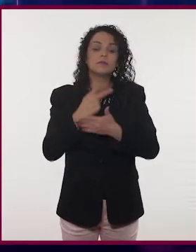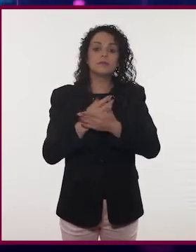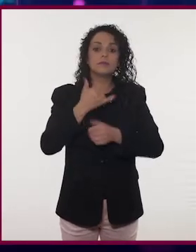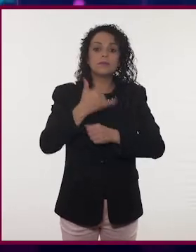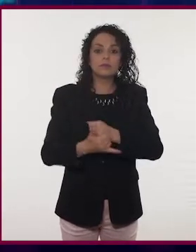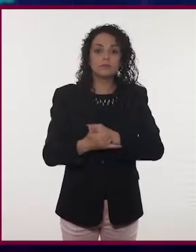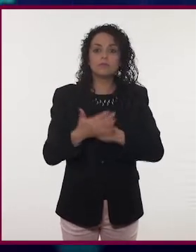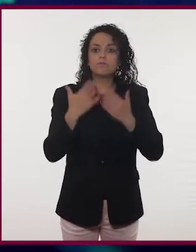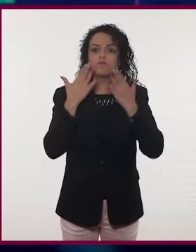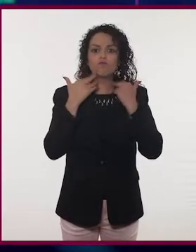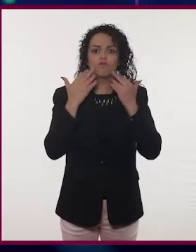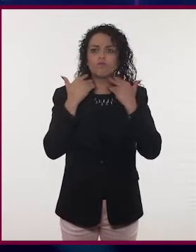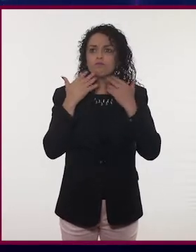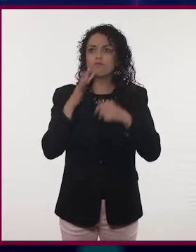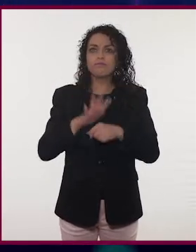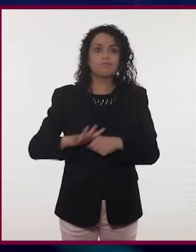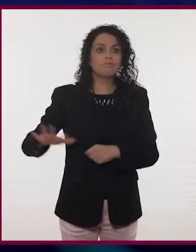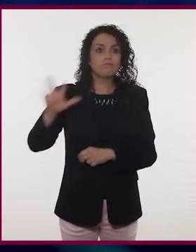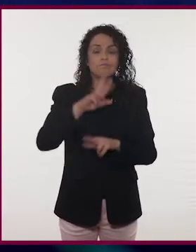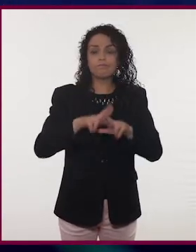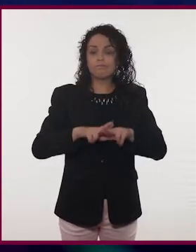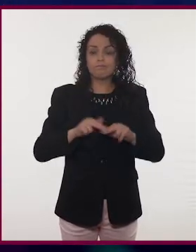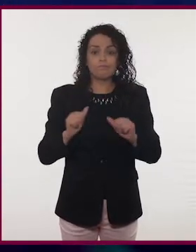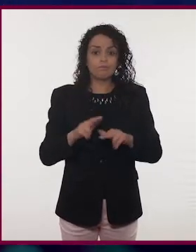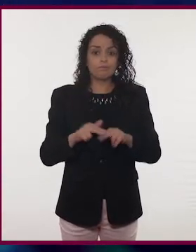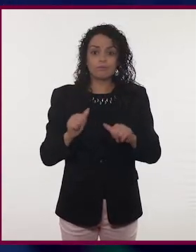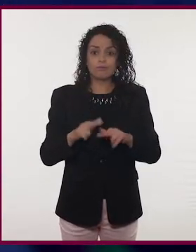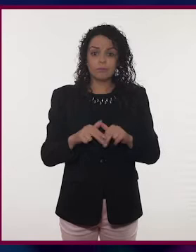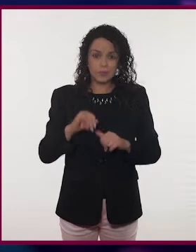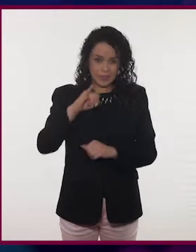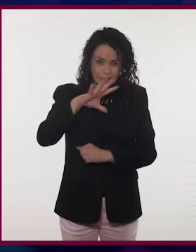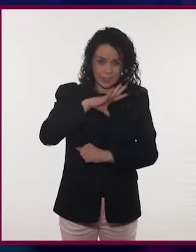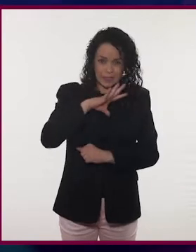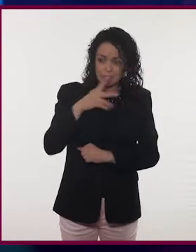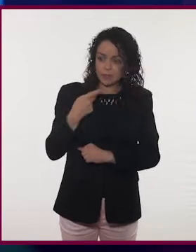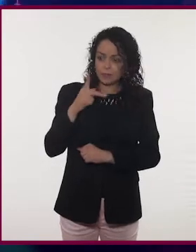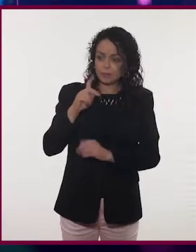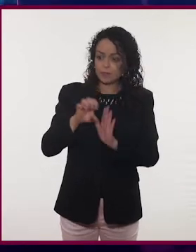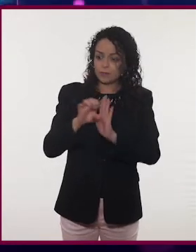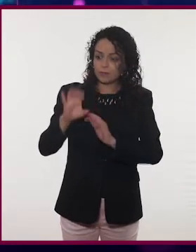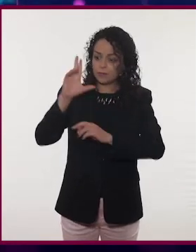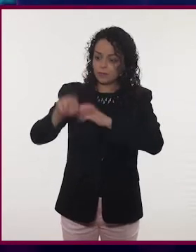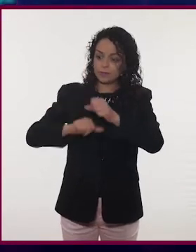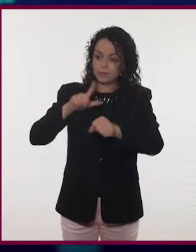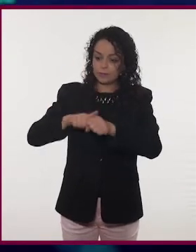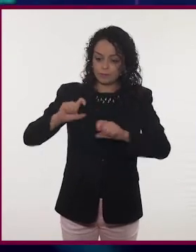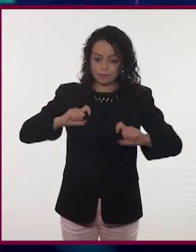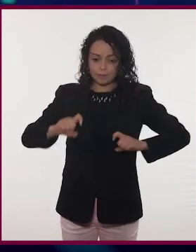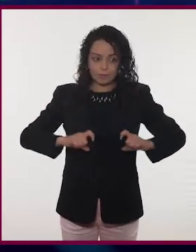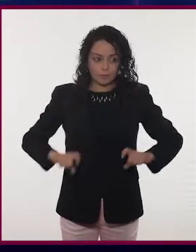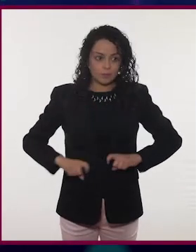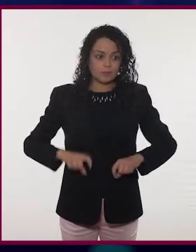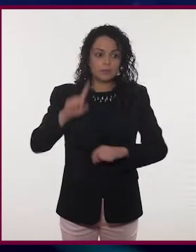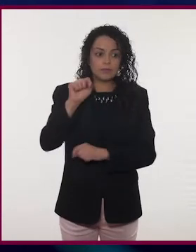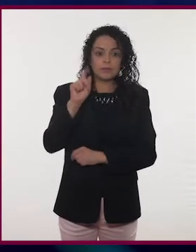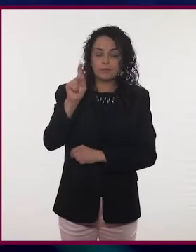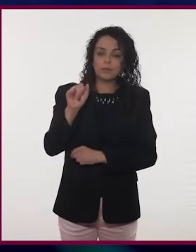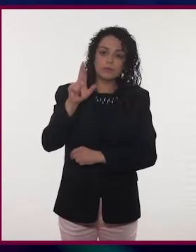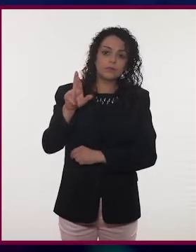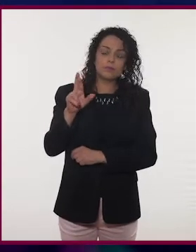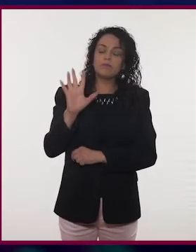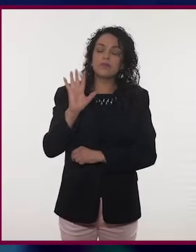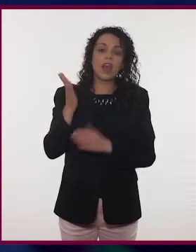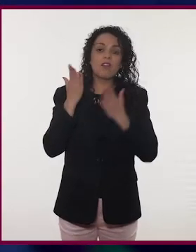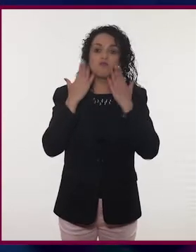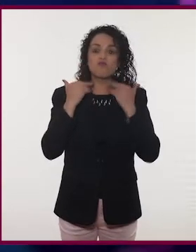había fauna, ni, o sea, había, pero por ejemplo el jaguar, el tapir, ya era muy